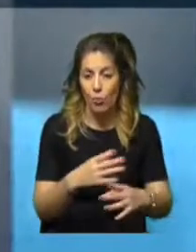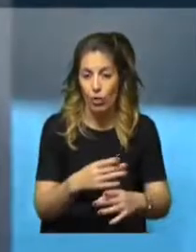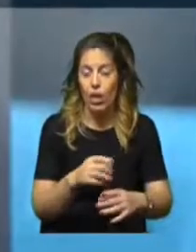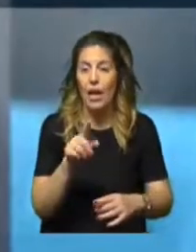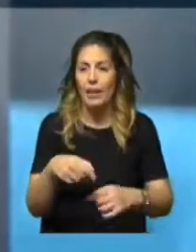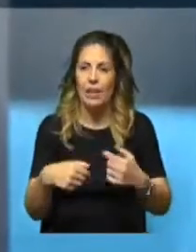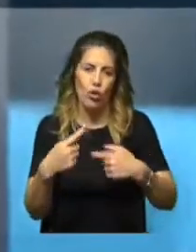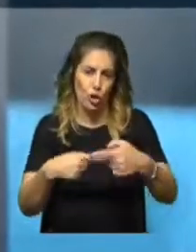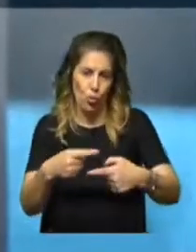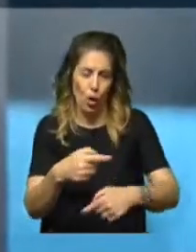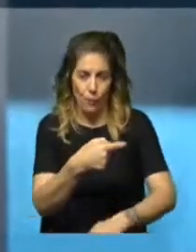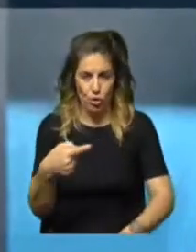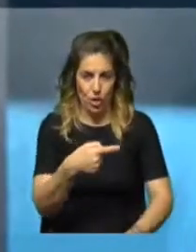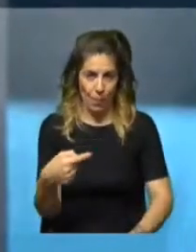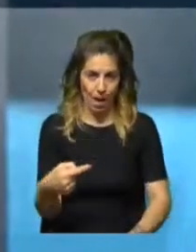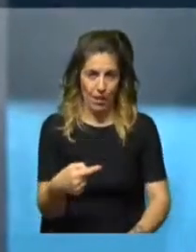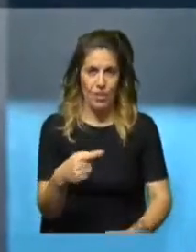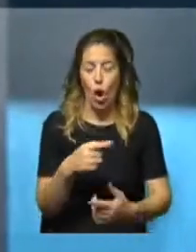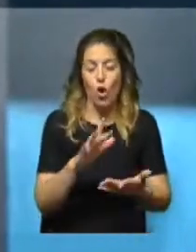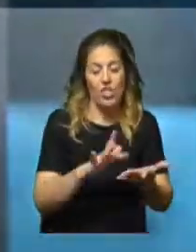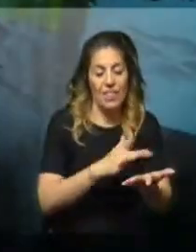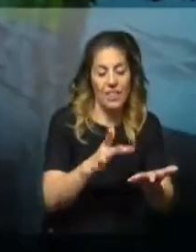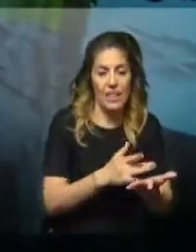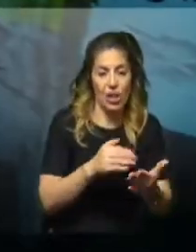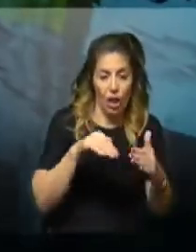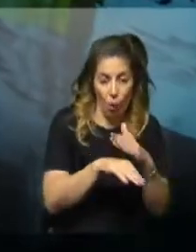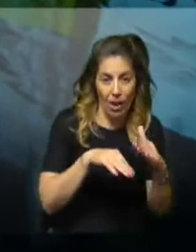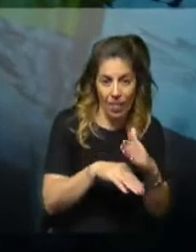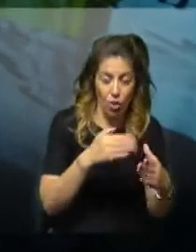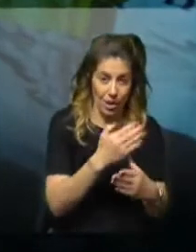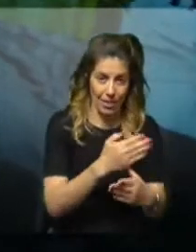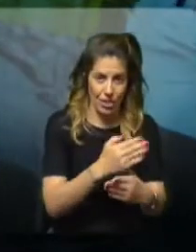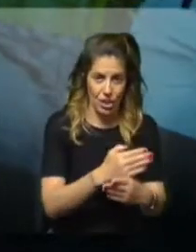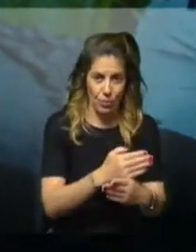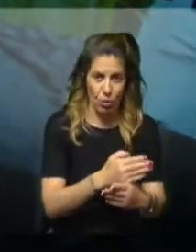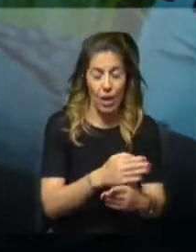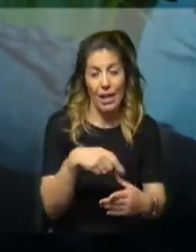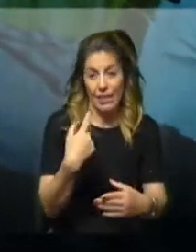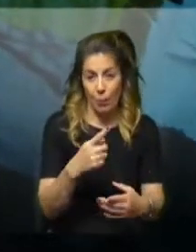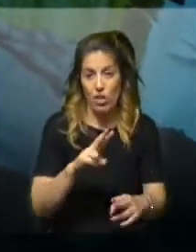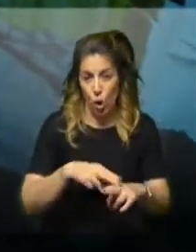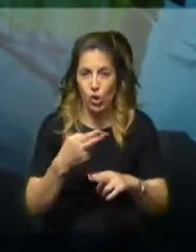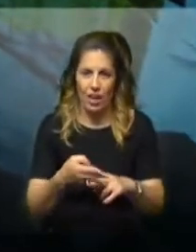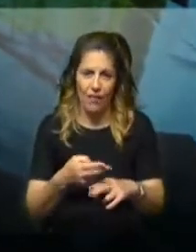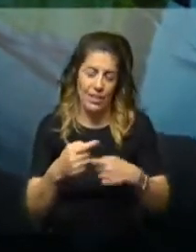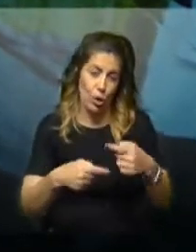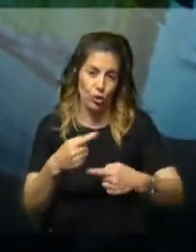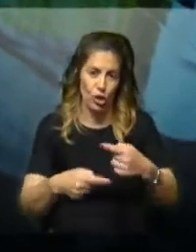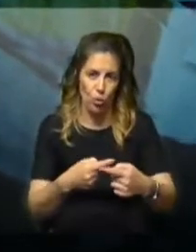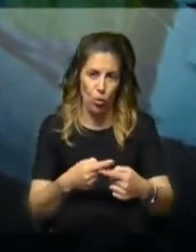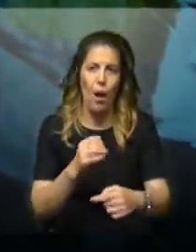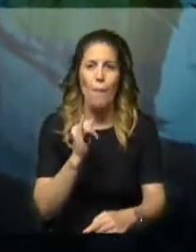puede pasar eso o bueno si es digital que ha guardadito el archivo pero sí es un poco así la mesa